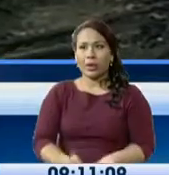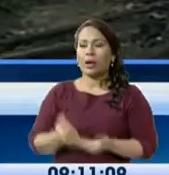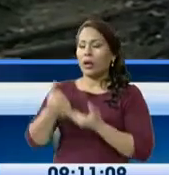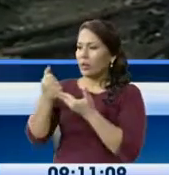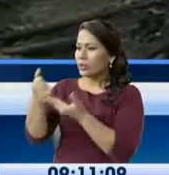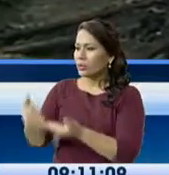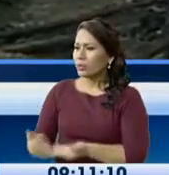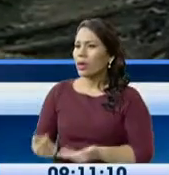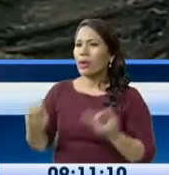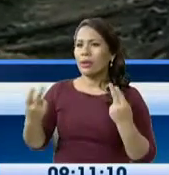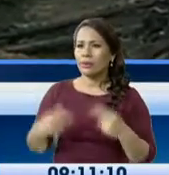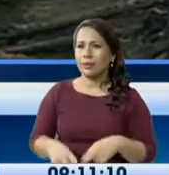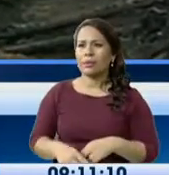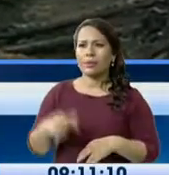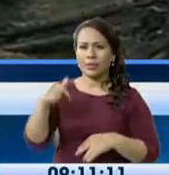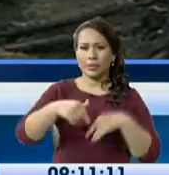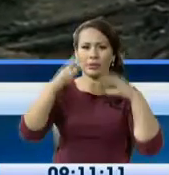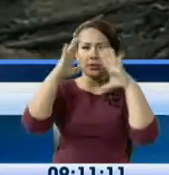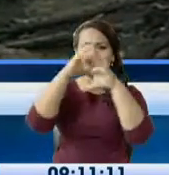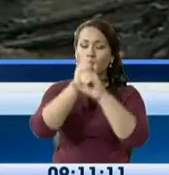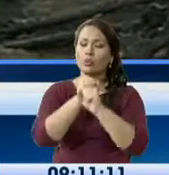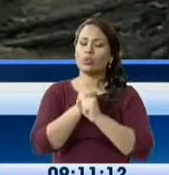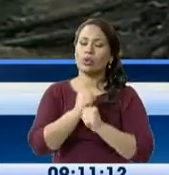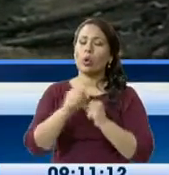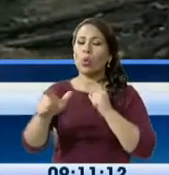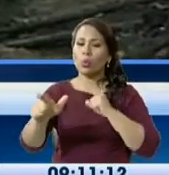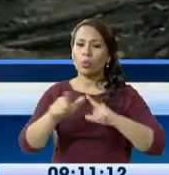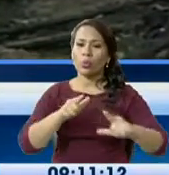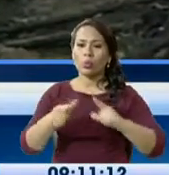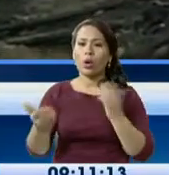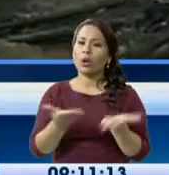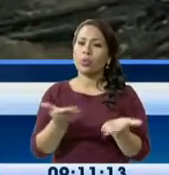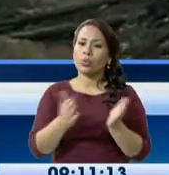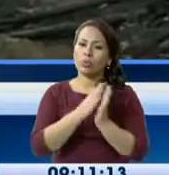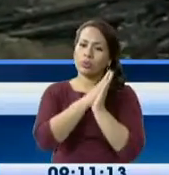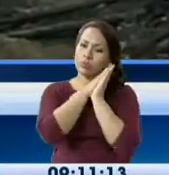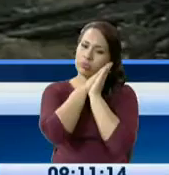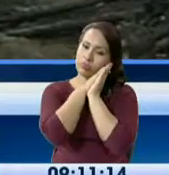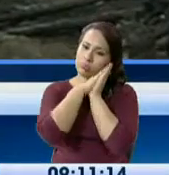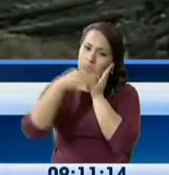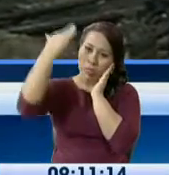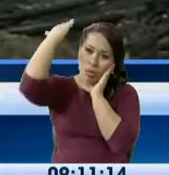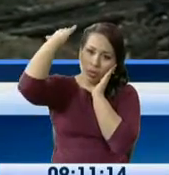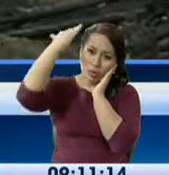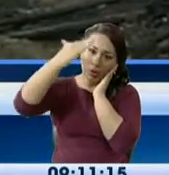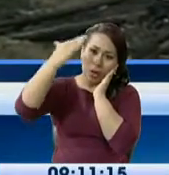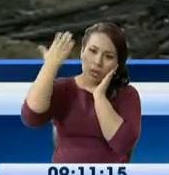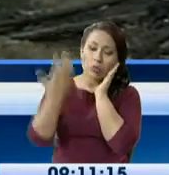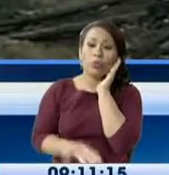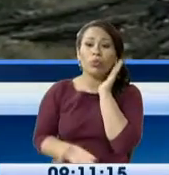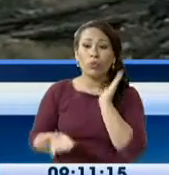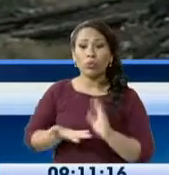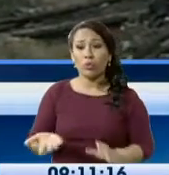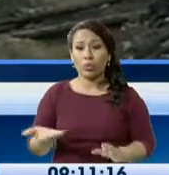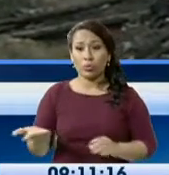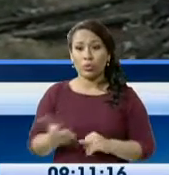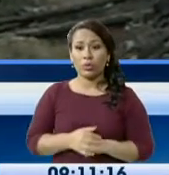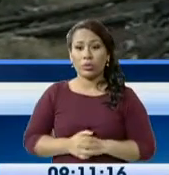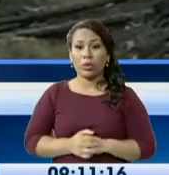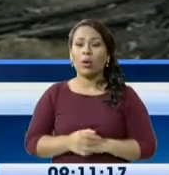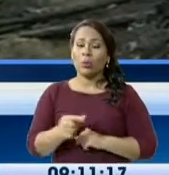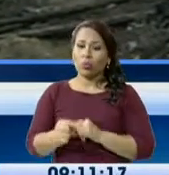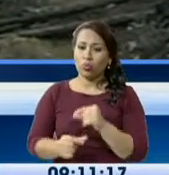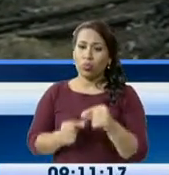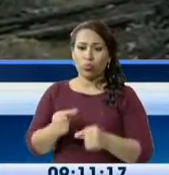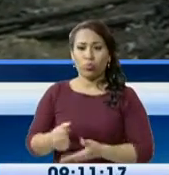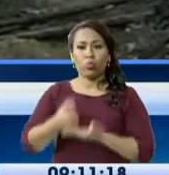puedan tener esta noche por lo menos, Hugo, un techo, claro, comida, y que poco a poco ojalá